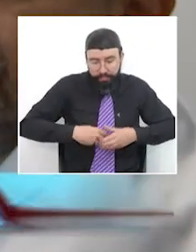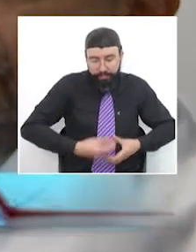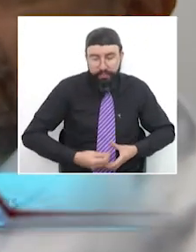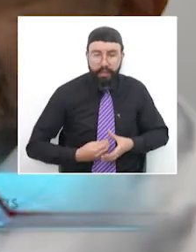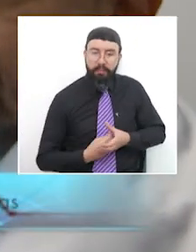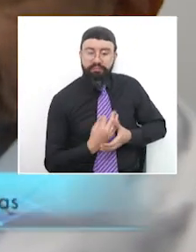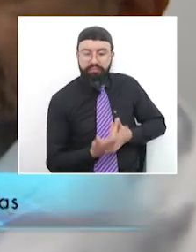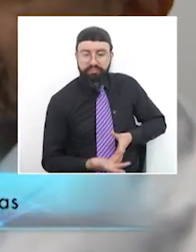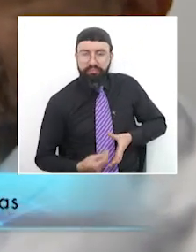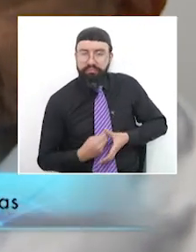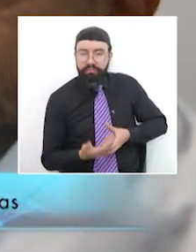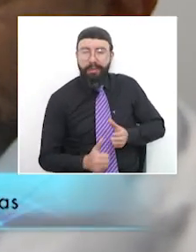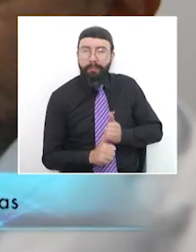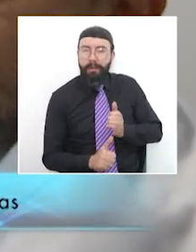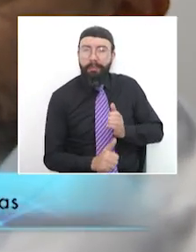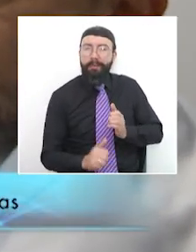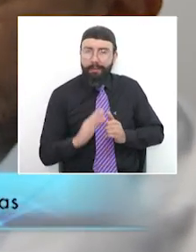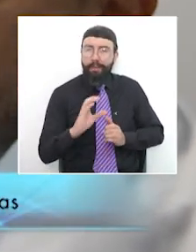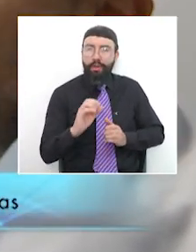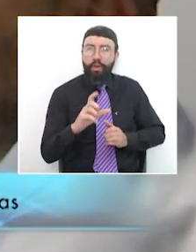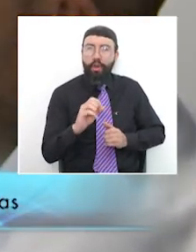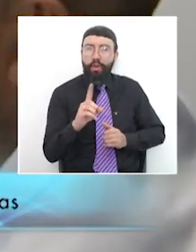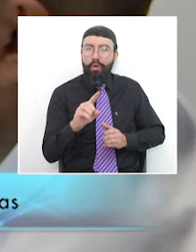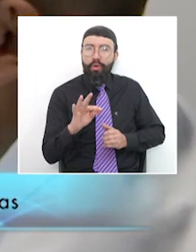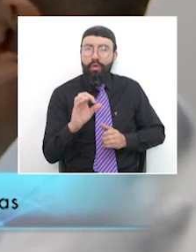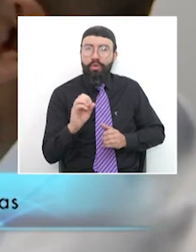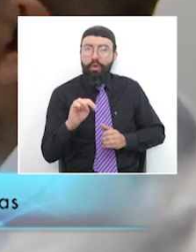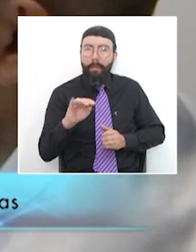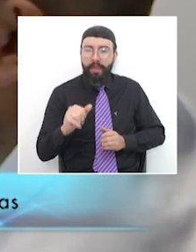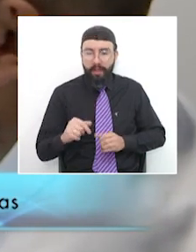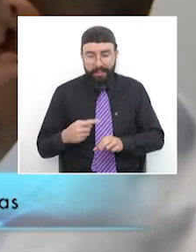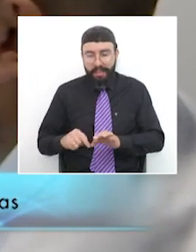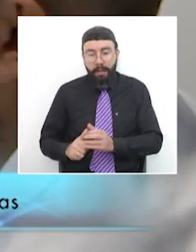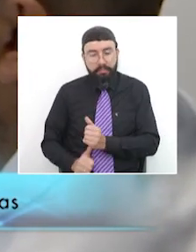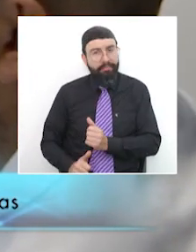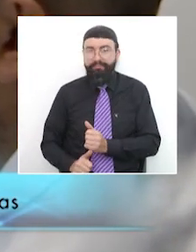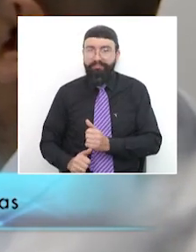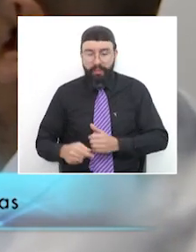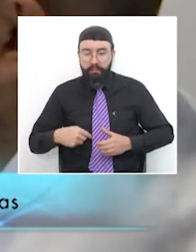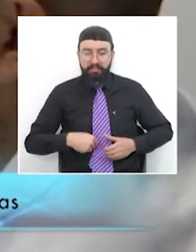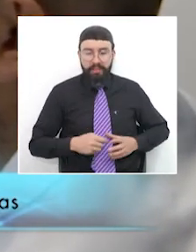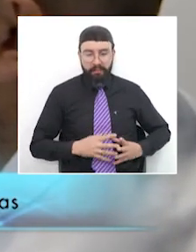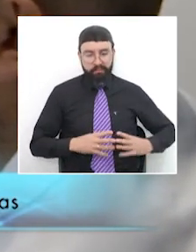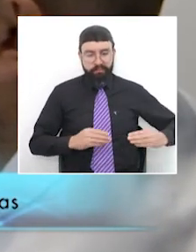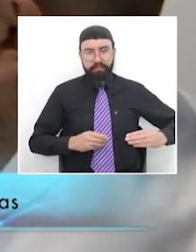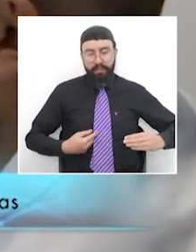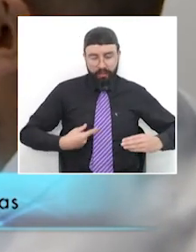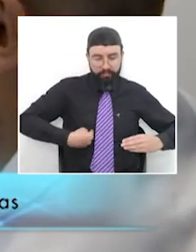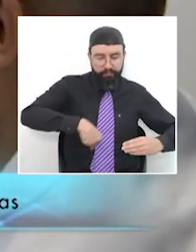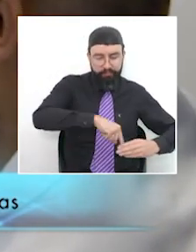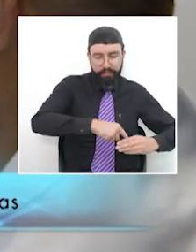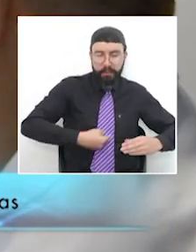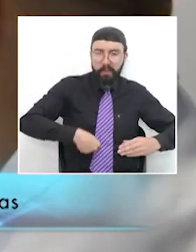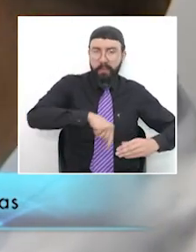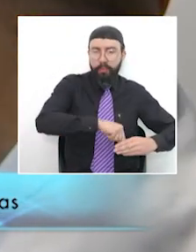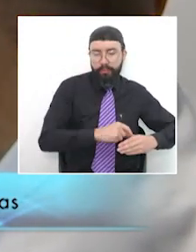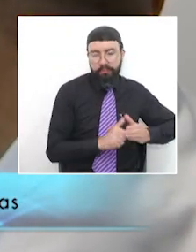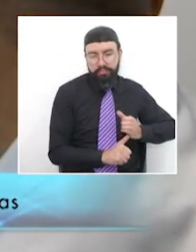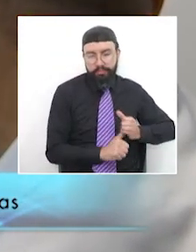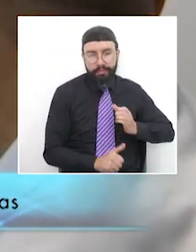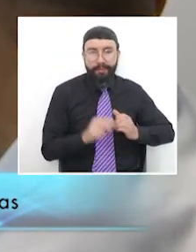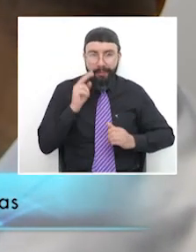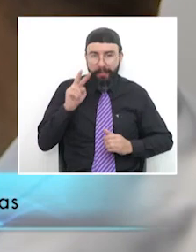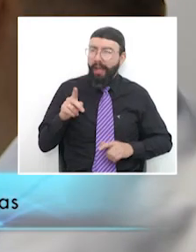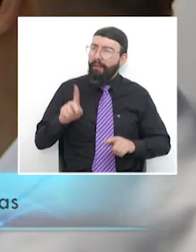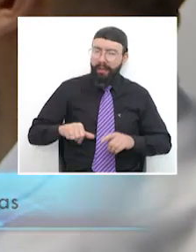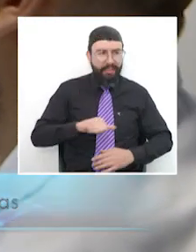fecal saliera por ahí. Eso se llama una colostomía, mientras salía de todo ese proceso infeccioso severo que tuvo a nivel abdominal, y por eso ustedes ven esas